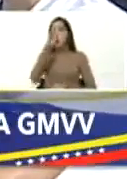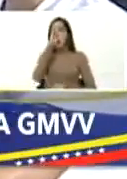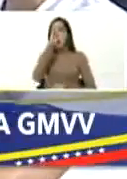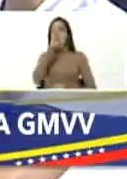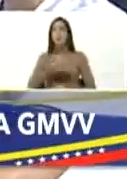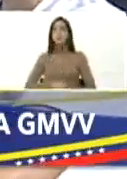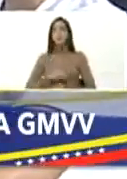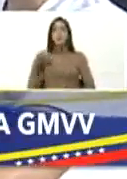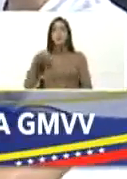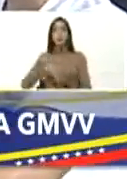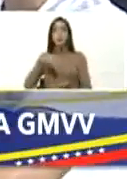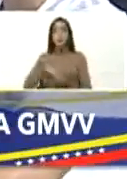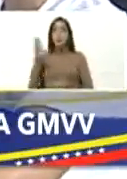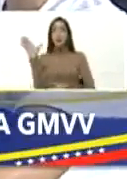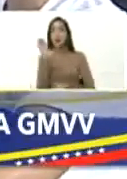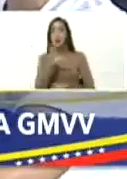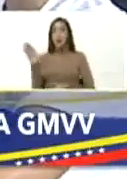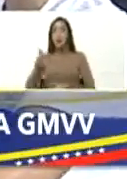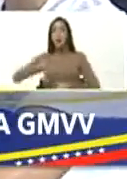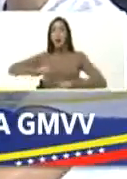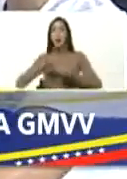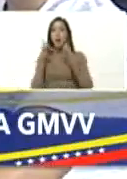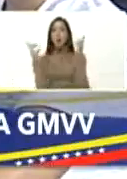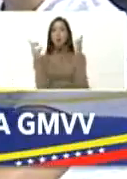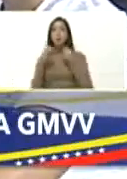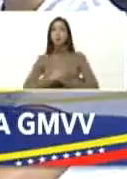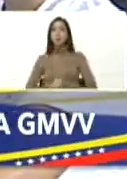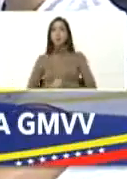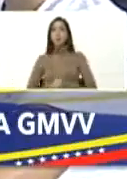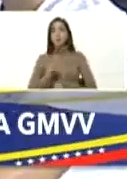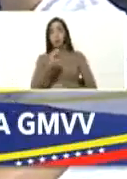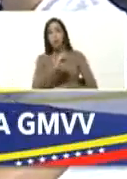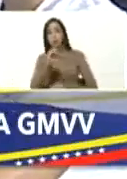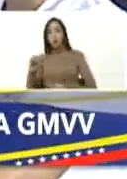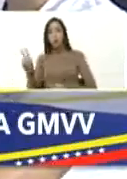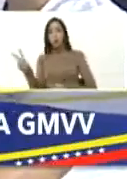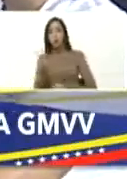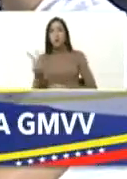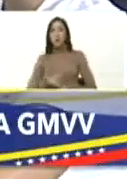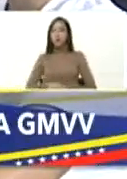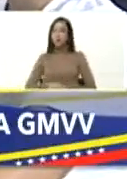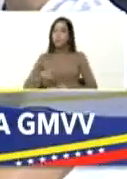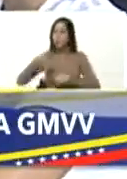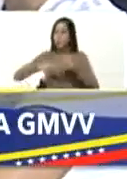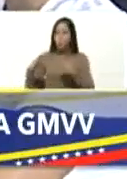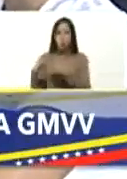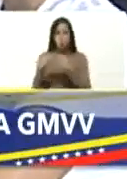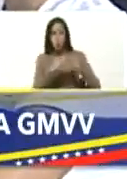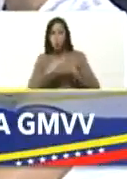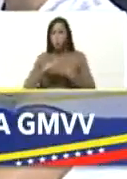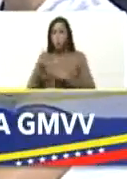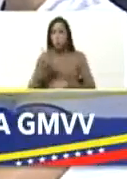en Miranda, en Caracas, en La Guaira, en Oriente, construyendo viviendas en todos lados.